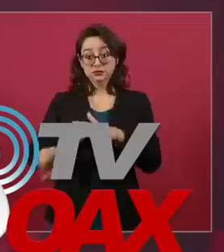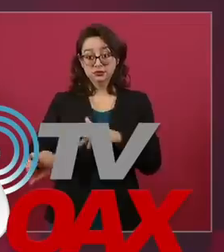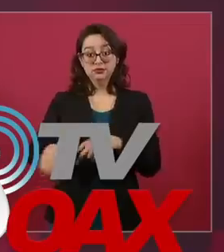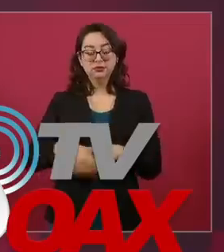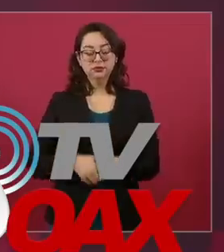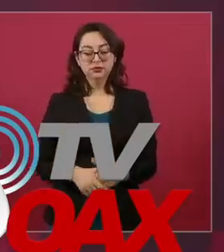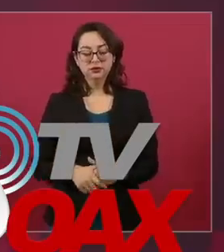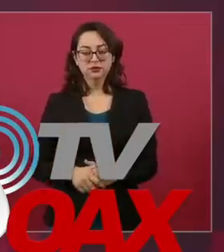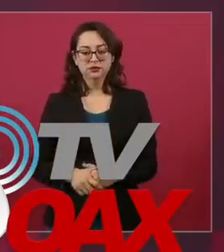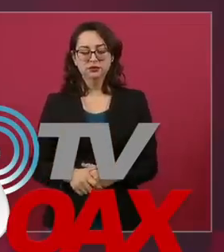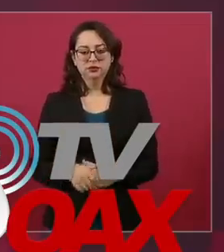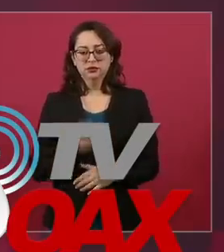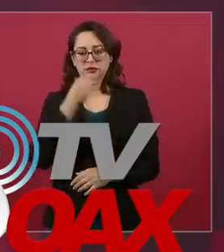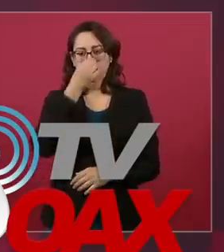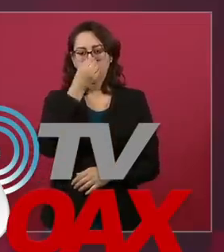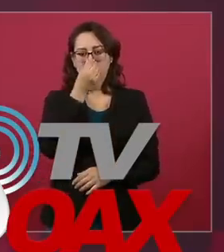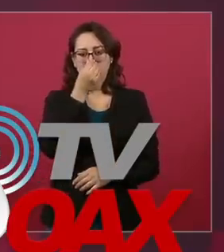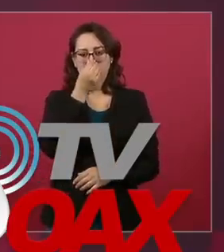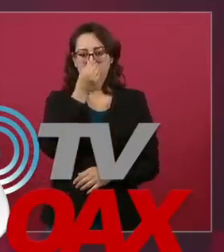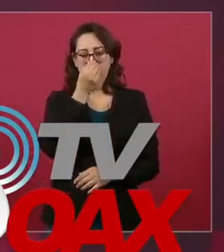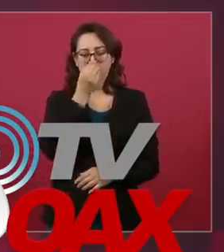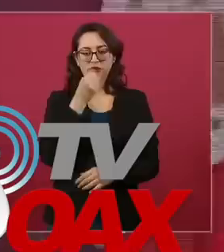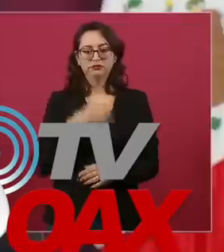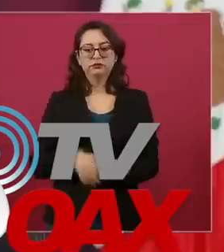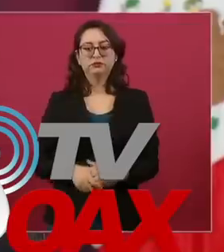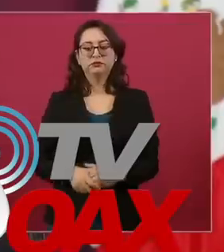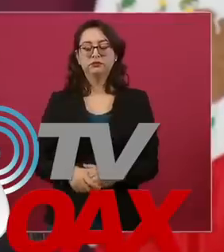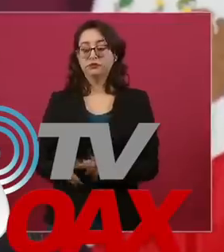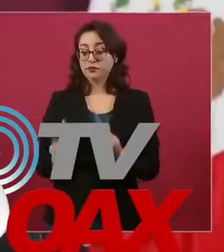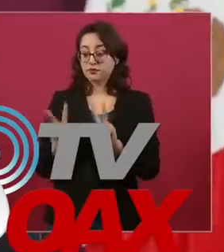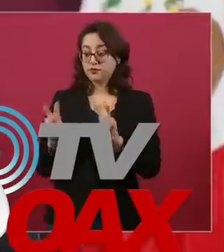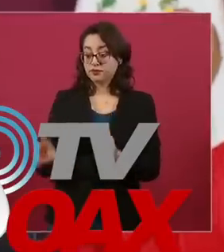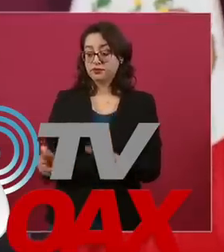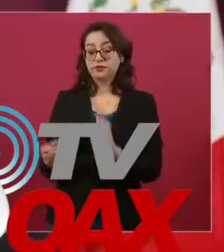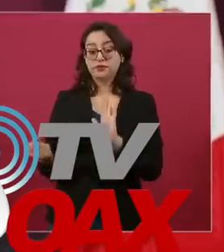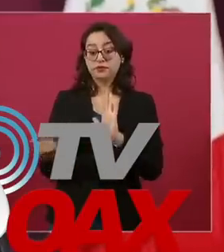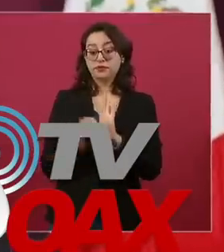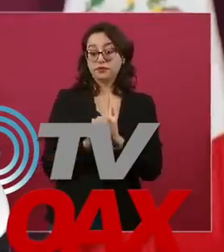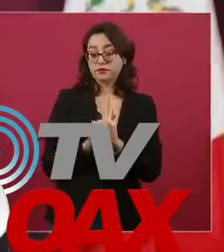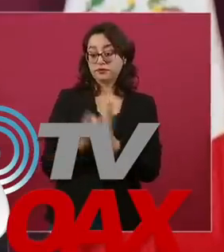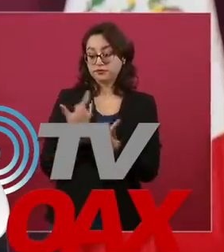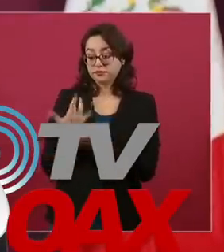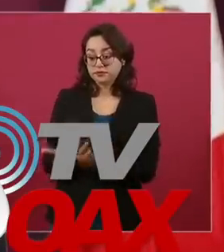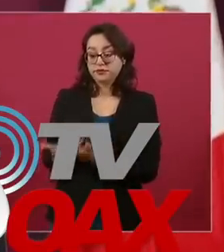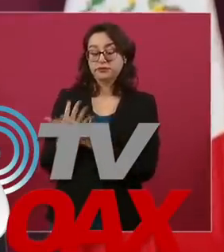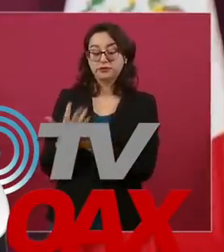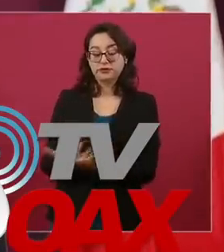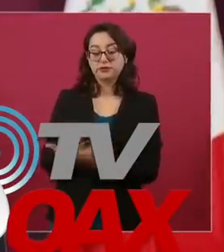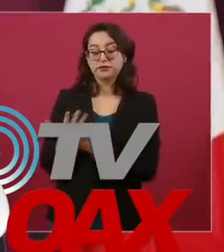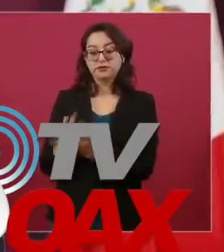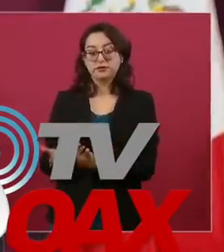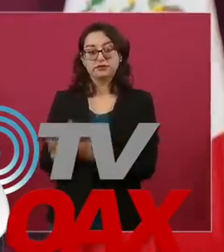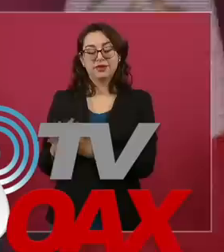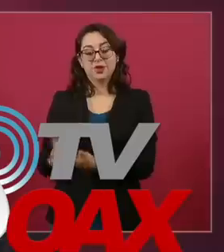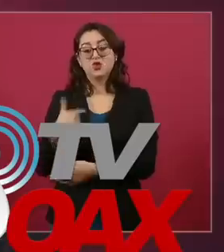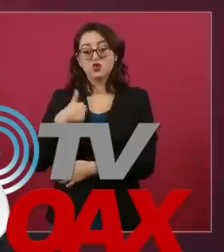Lo vamos a presentar, estamos esperando esto de la marca, porque de veras